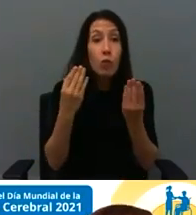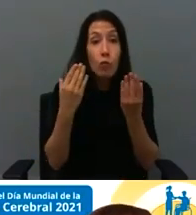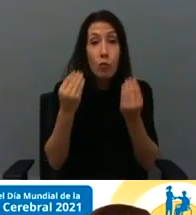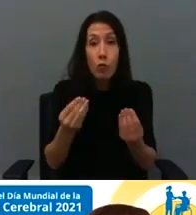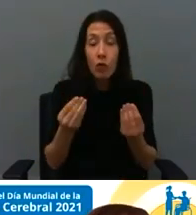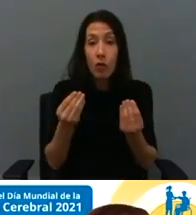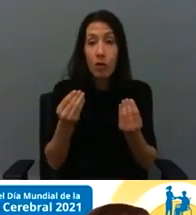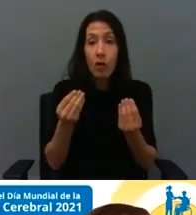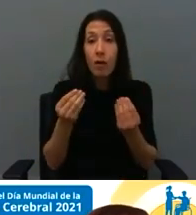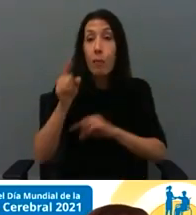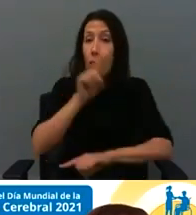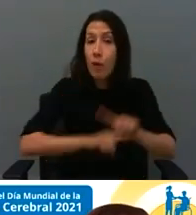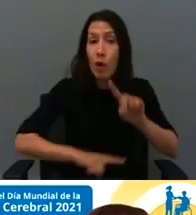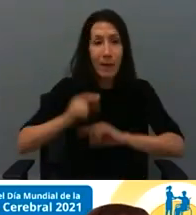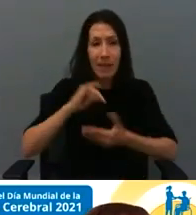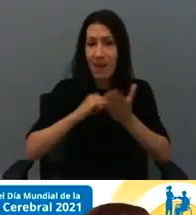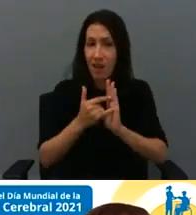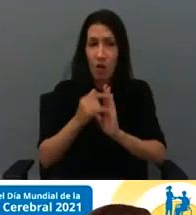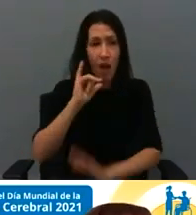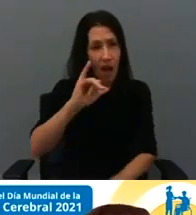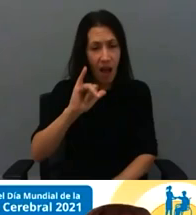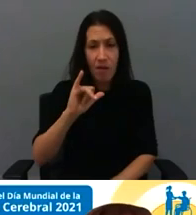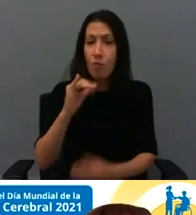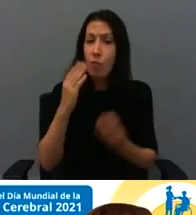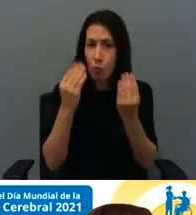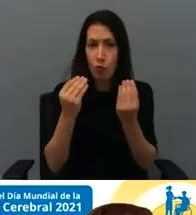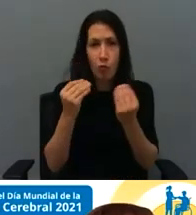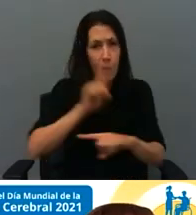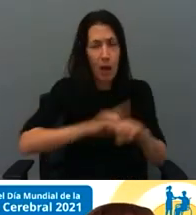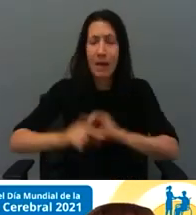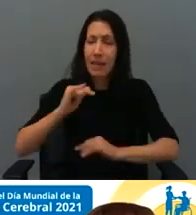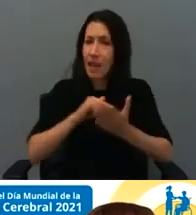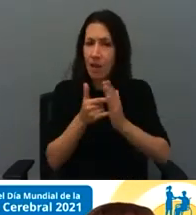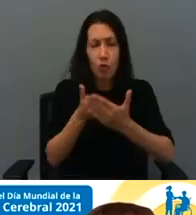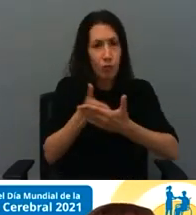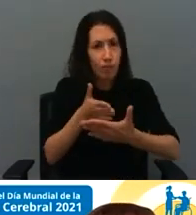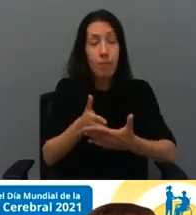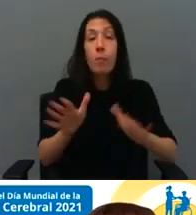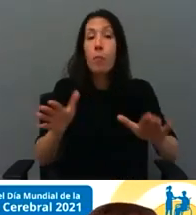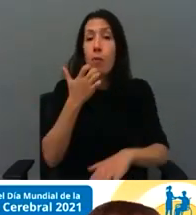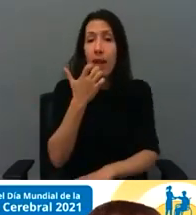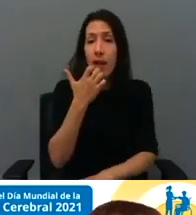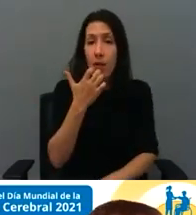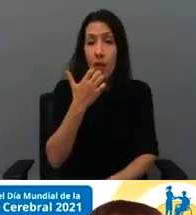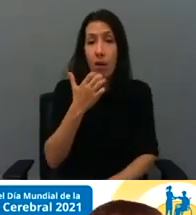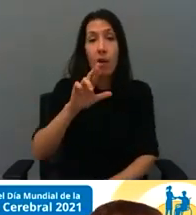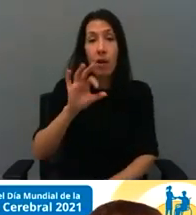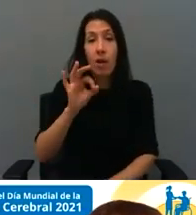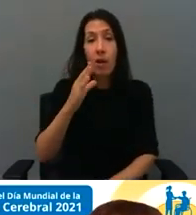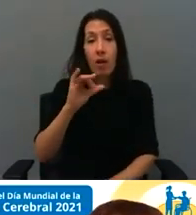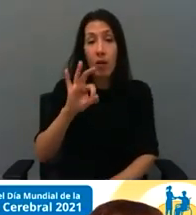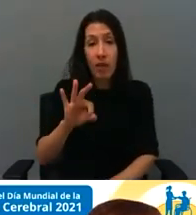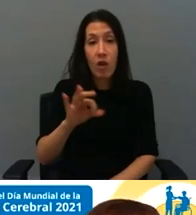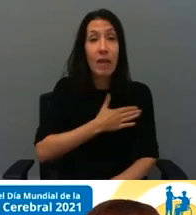muchísimos problemas técnicos, ¿vale? Pero bueno, por ejemplo, Rocío Molpeceres